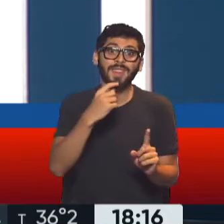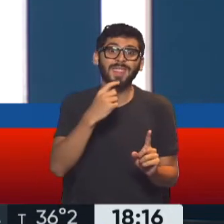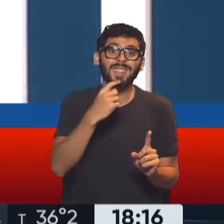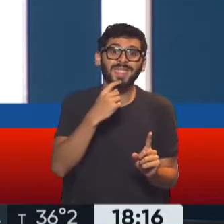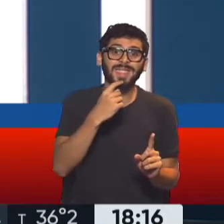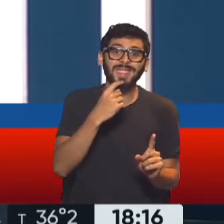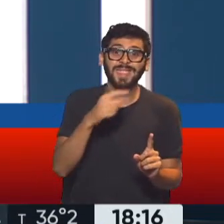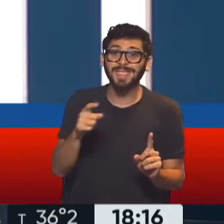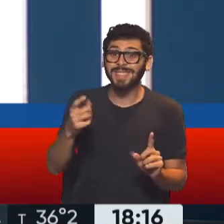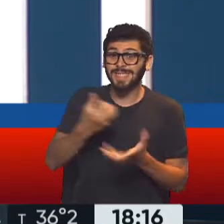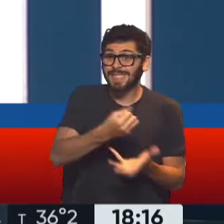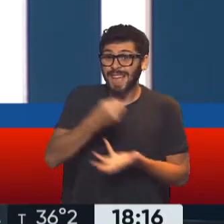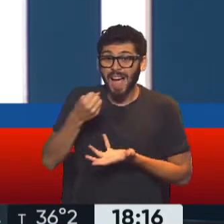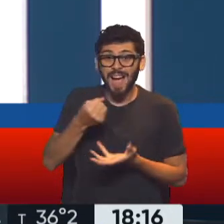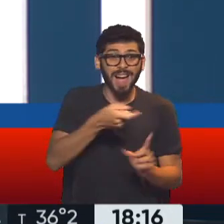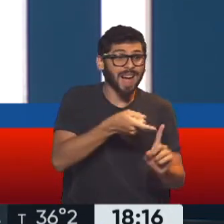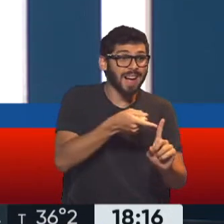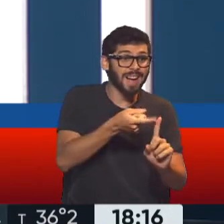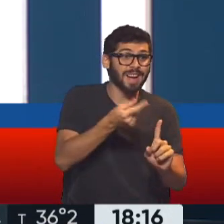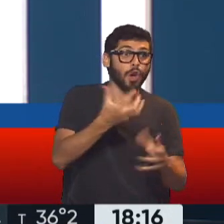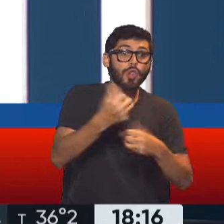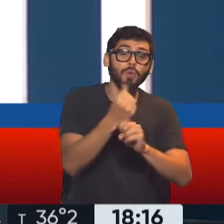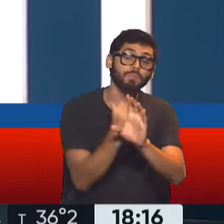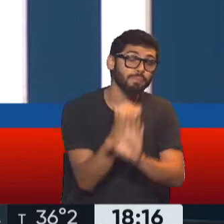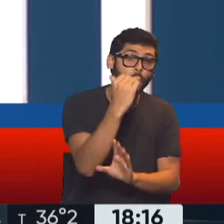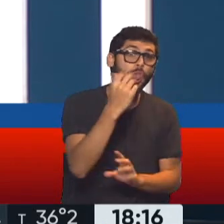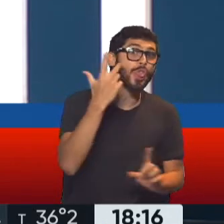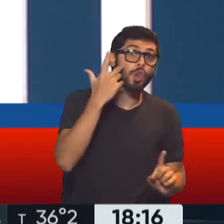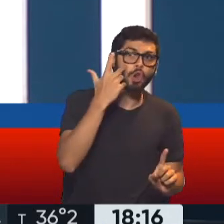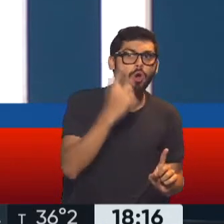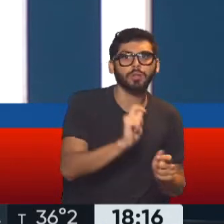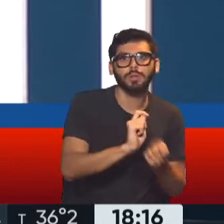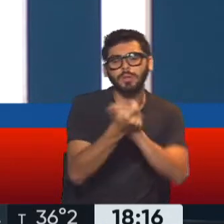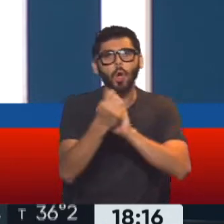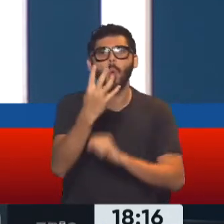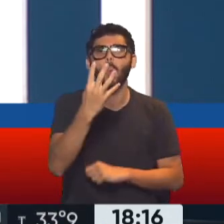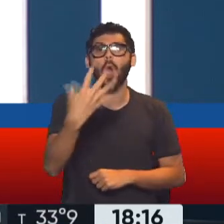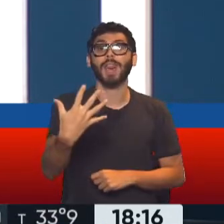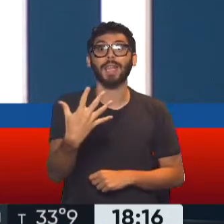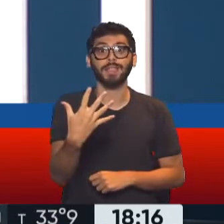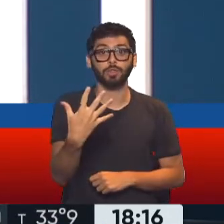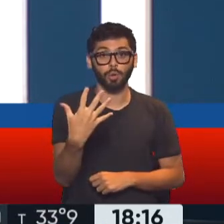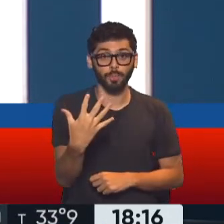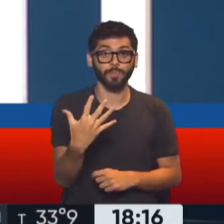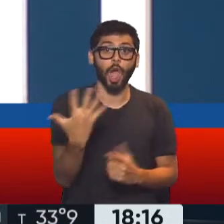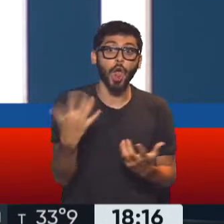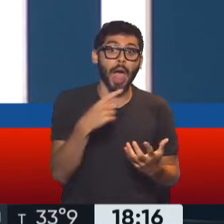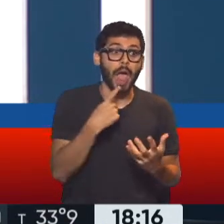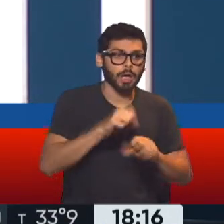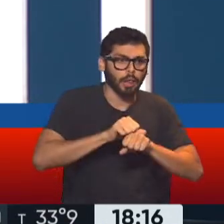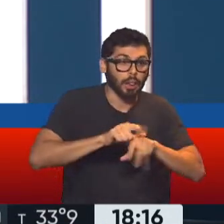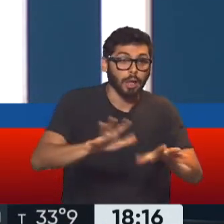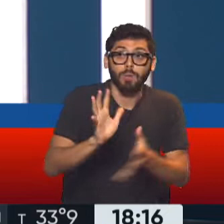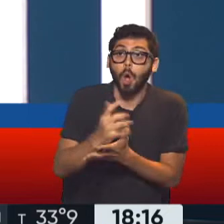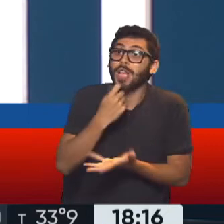Aires a 45 pesos. Es decir, 18 a 45 pesos sería una locura. Y lo que buscan instalar, lógicamente, es esta idea de si me quitan